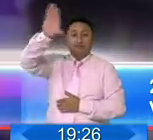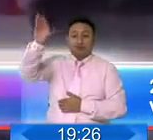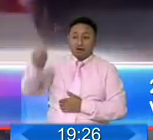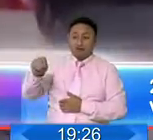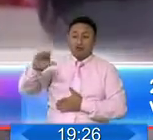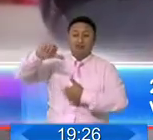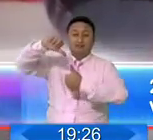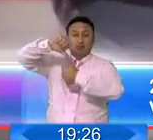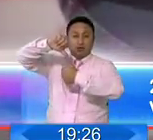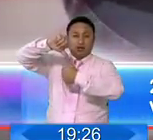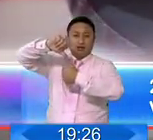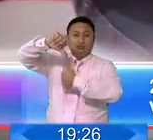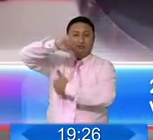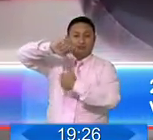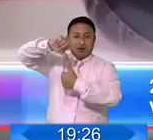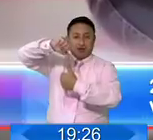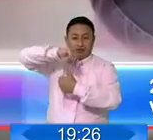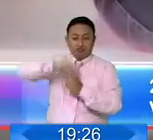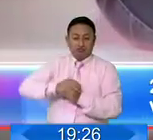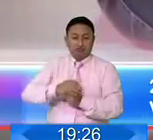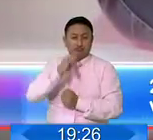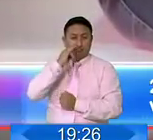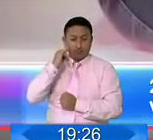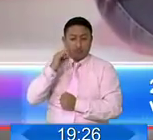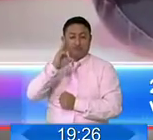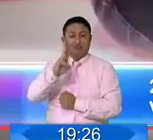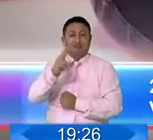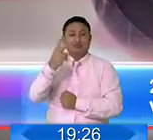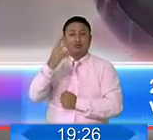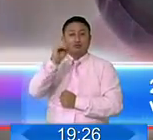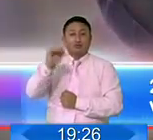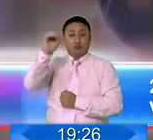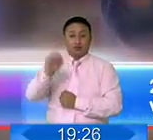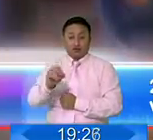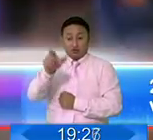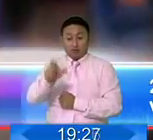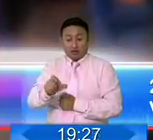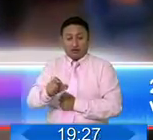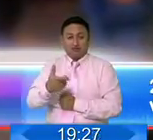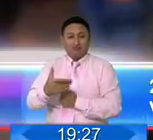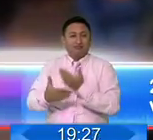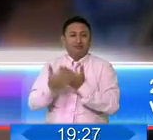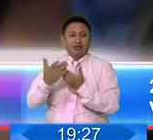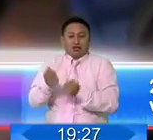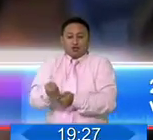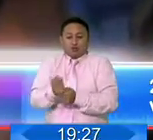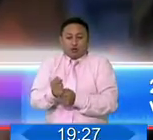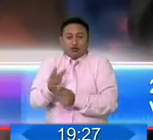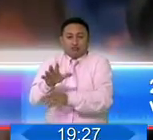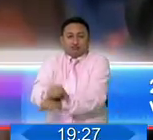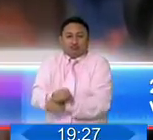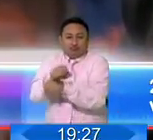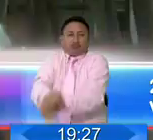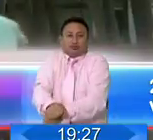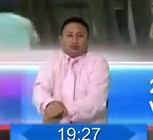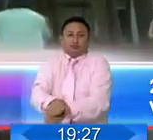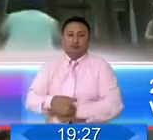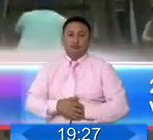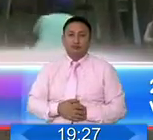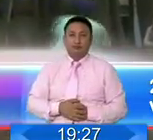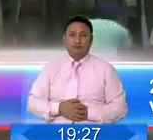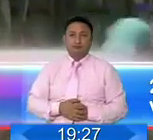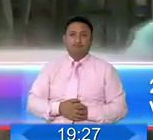Centroamérica y el Caribe, los menores son el 62% de los objetivos de estos grupos delincuenciales.